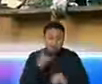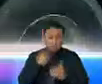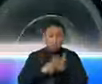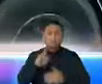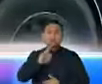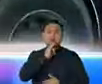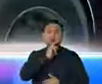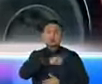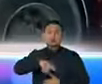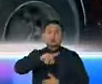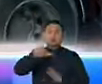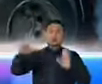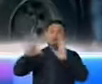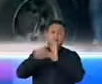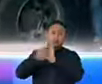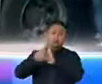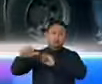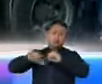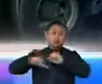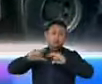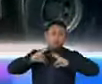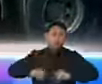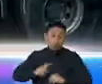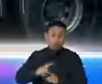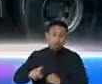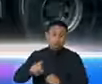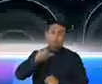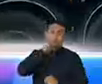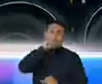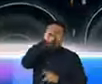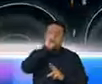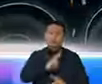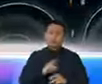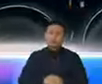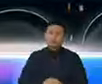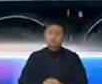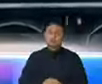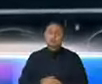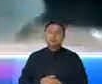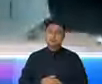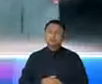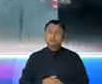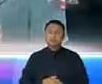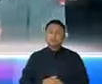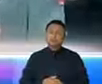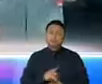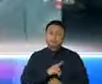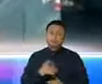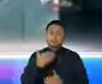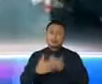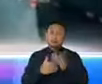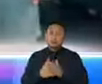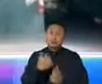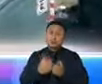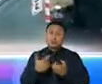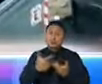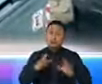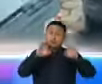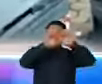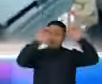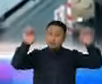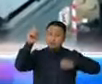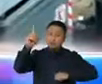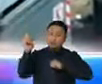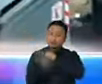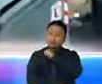Unidos, violaría la Ley de Administración de Salud y Seguridad Ocupacional, OSHA por sus siglas en inglés, ocasionando graves problemas a cualquier empleador, ya